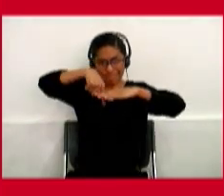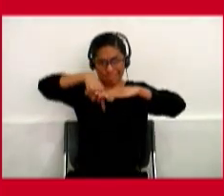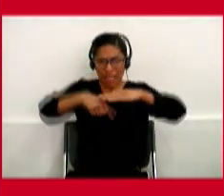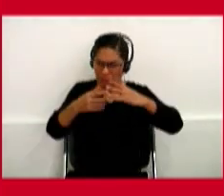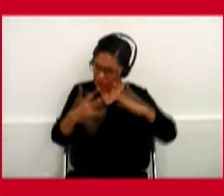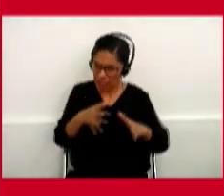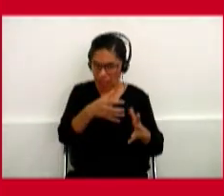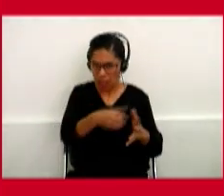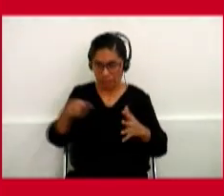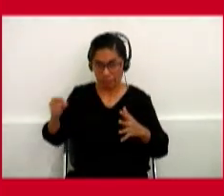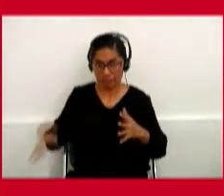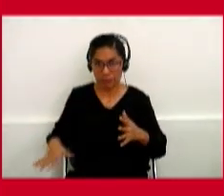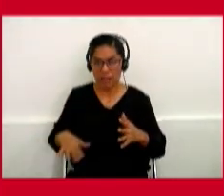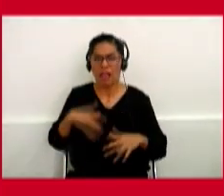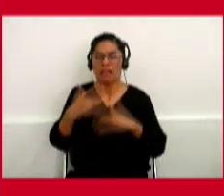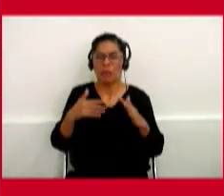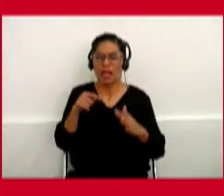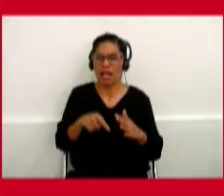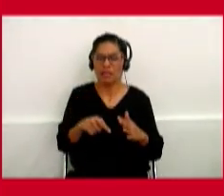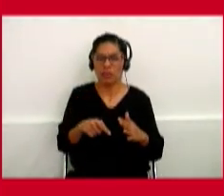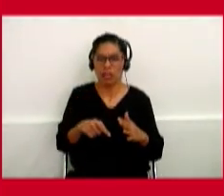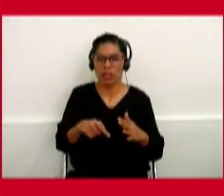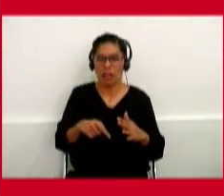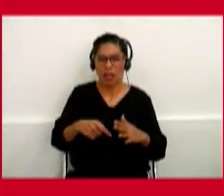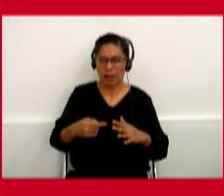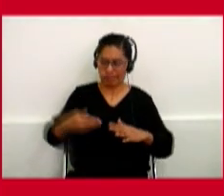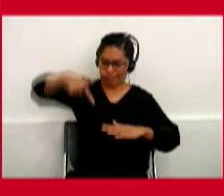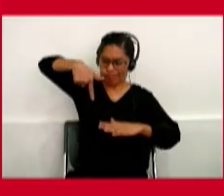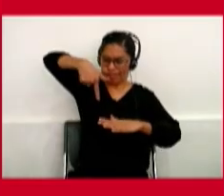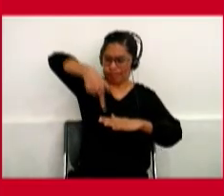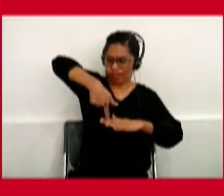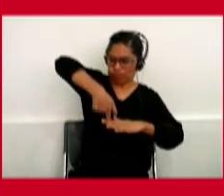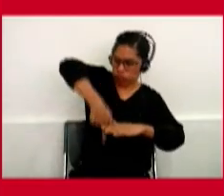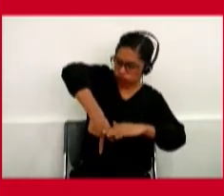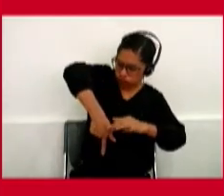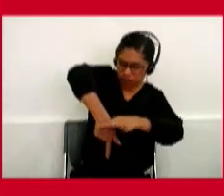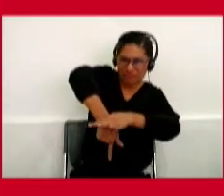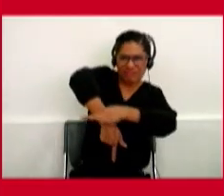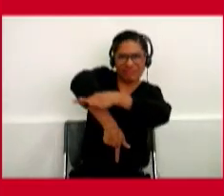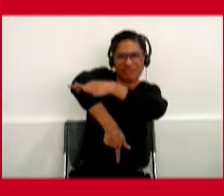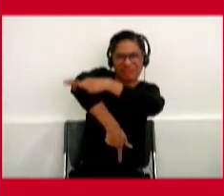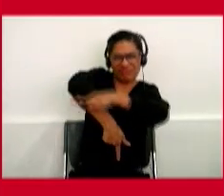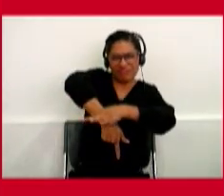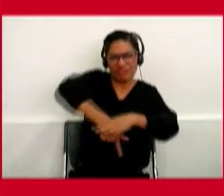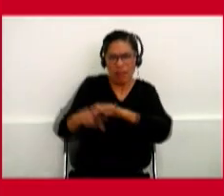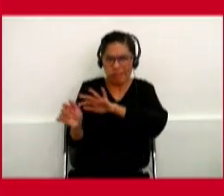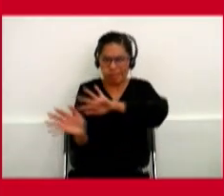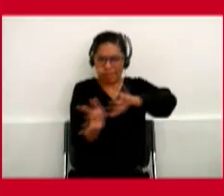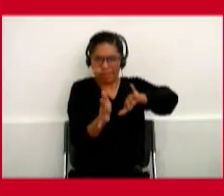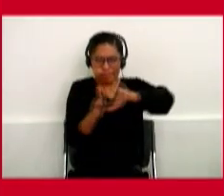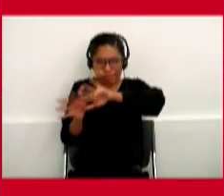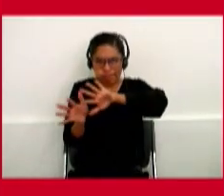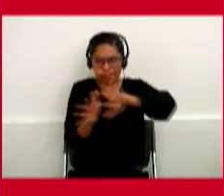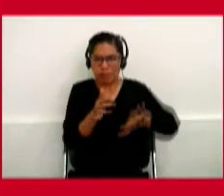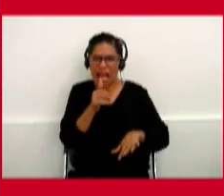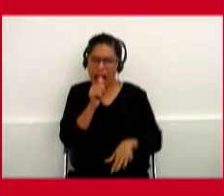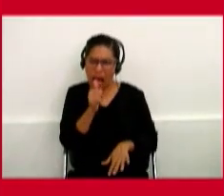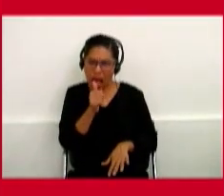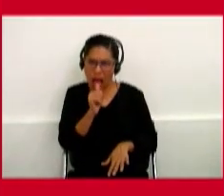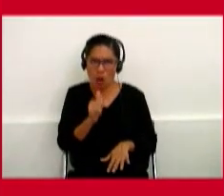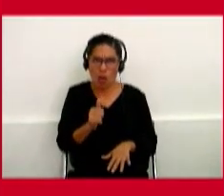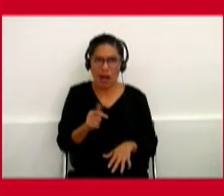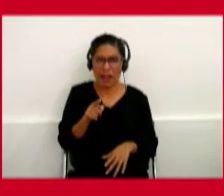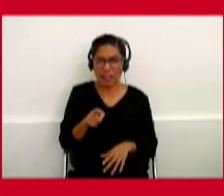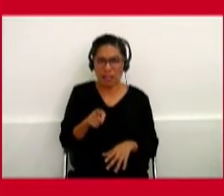milímetros, que afectaba a la manga, afectaba a los servicios de ventilación, de servicios de agua.